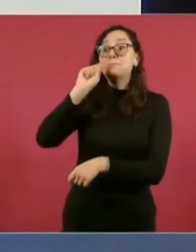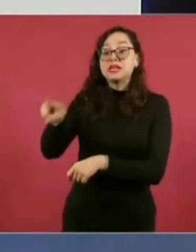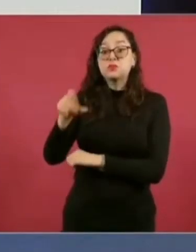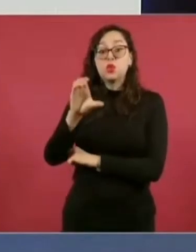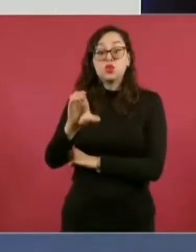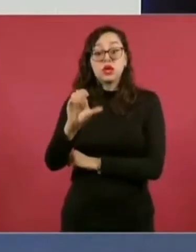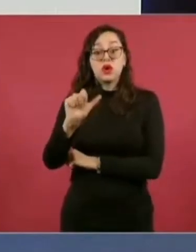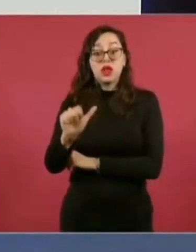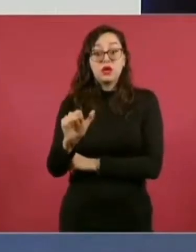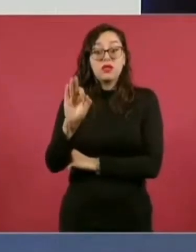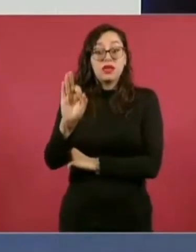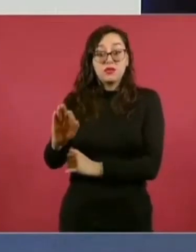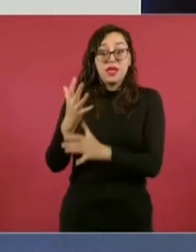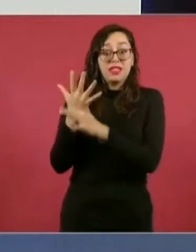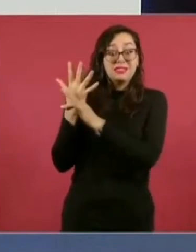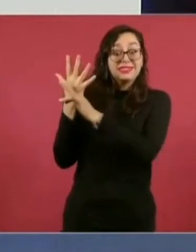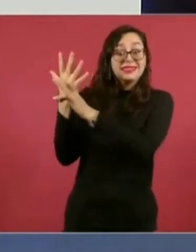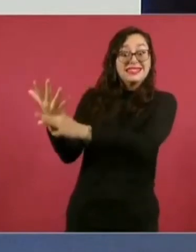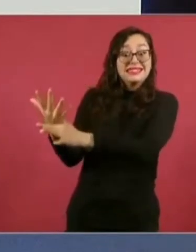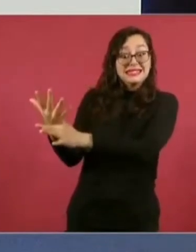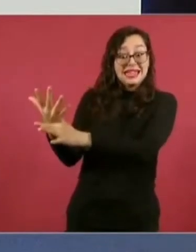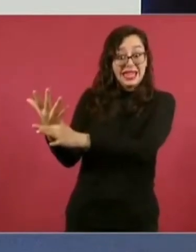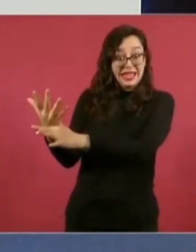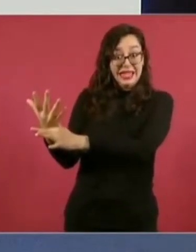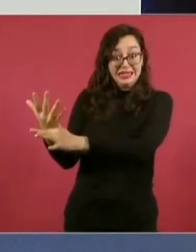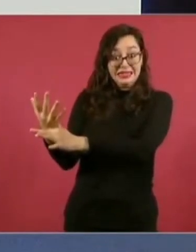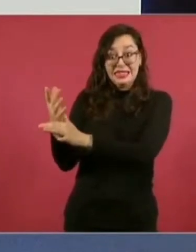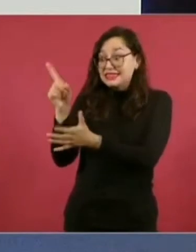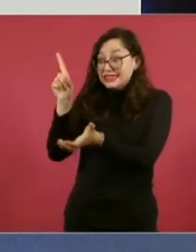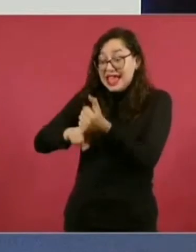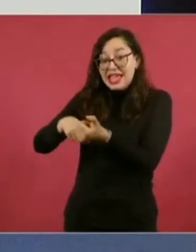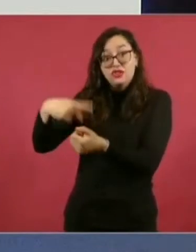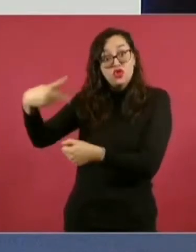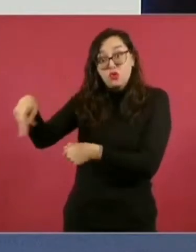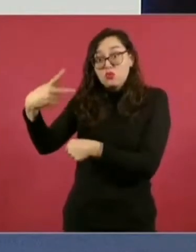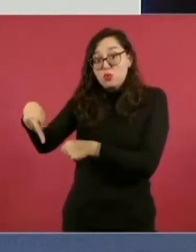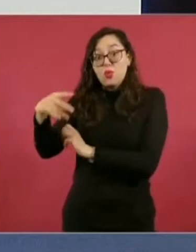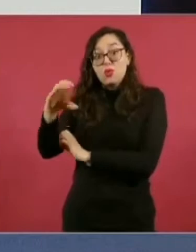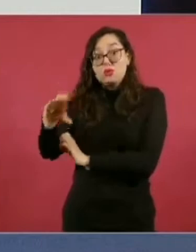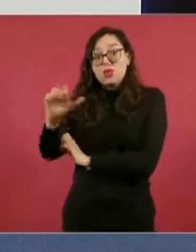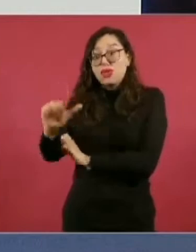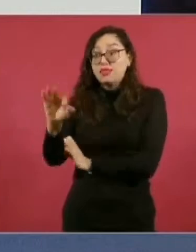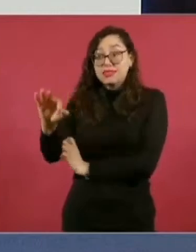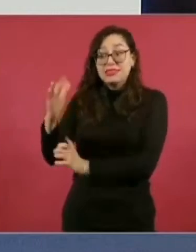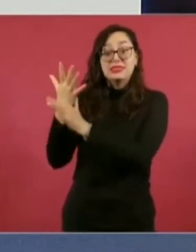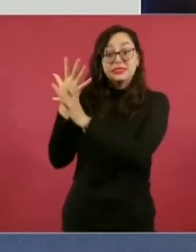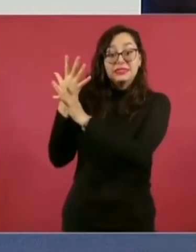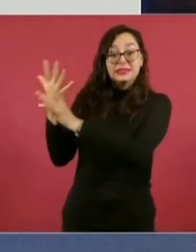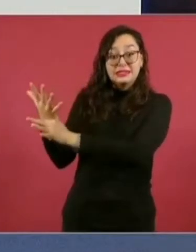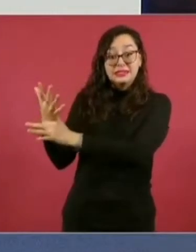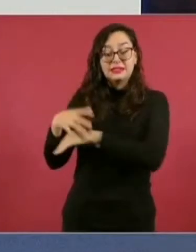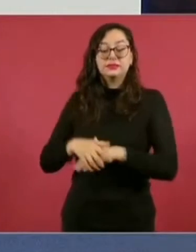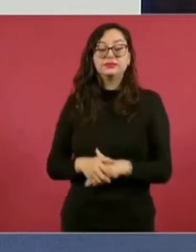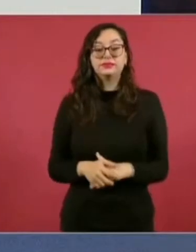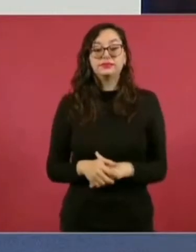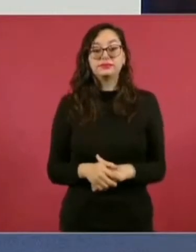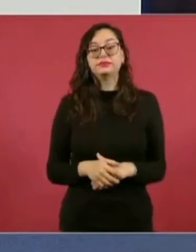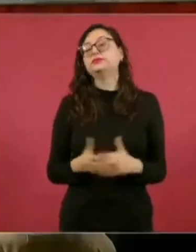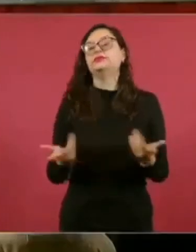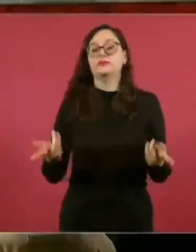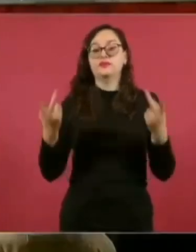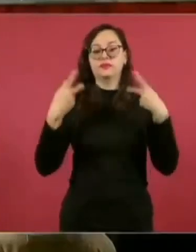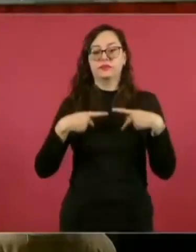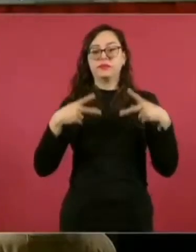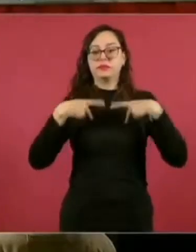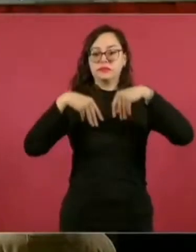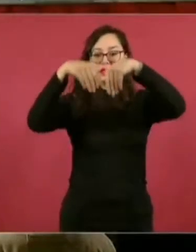son datos del Consejo de la Judicatura, revela lo siguiente. La mitad del personal, el 49%, que